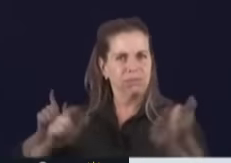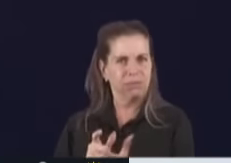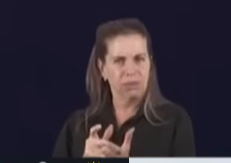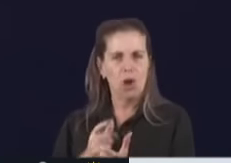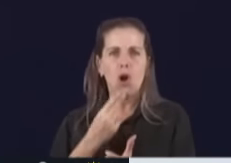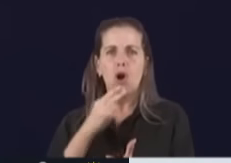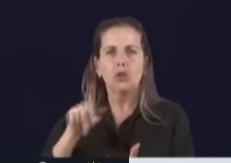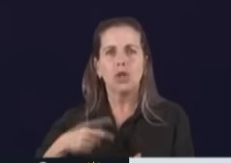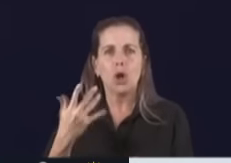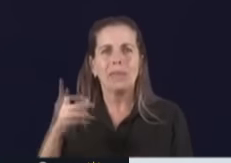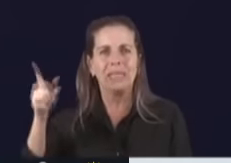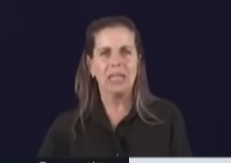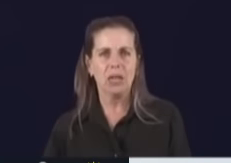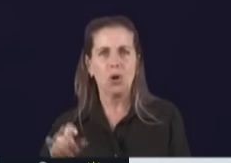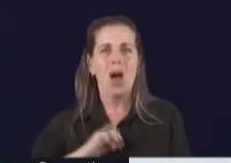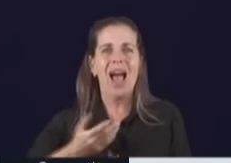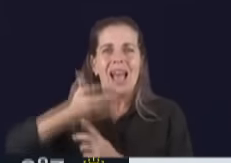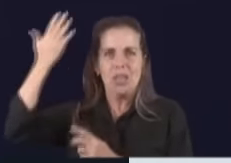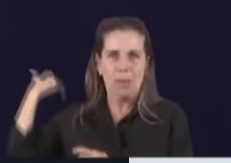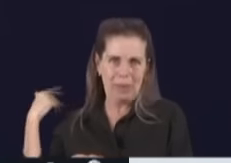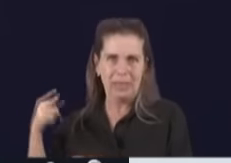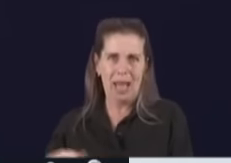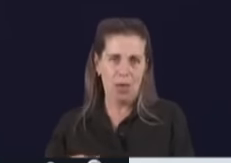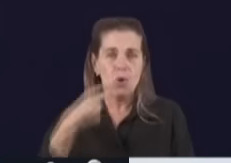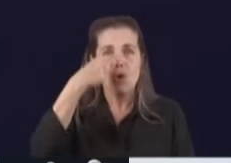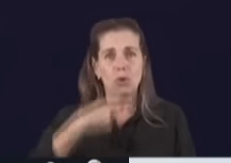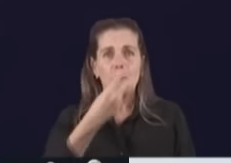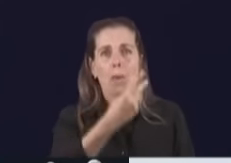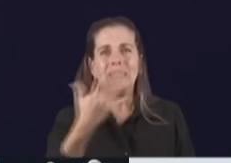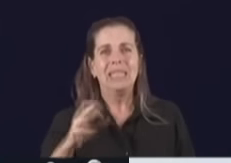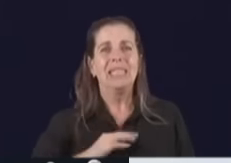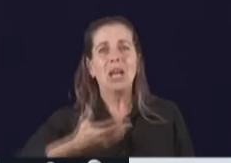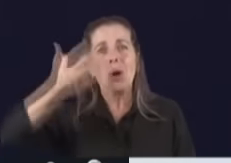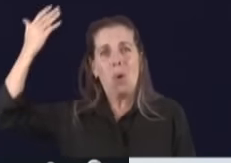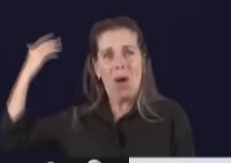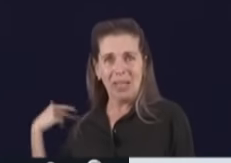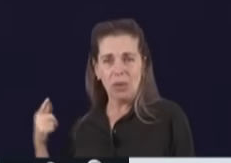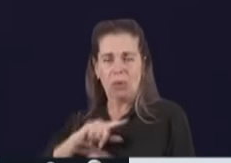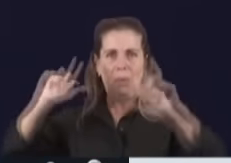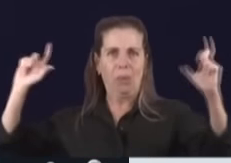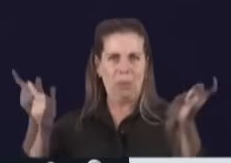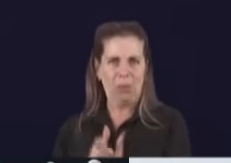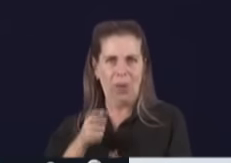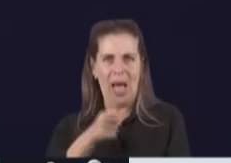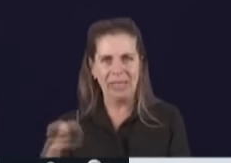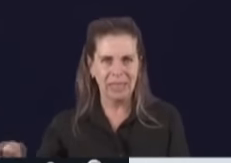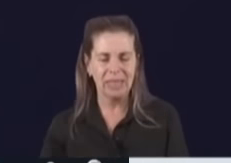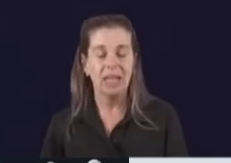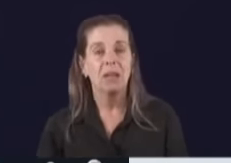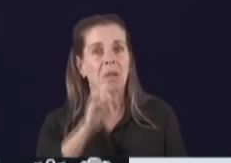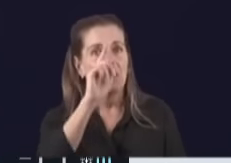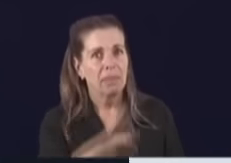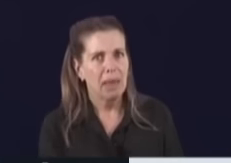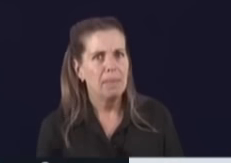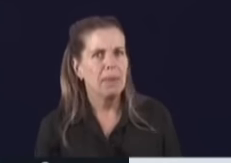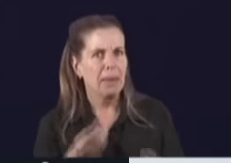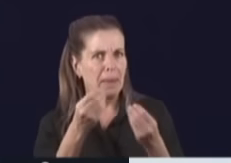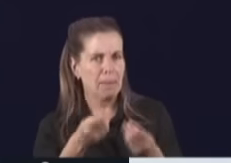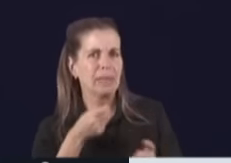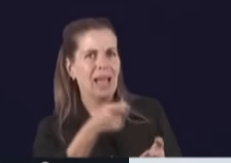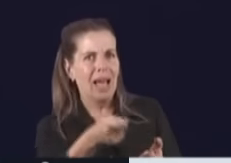la cifra más baja de los últimos 25 años, del último cuarto de siglo. La lucha contra el crimen organizado se